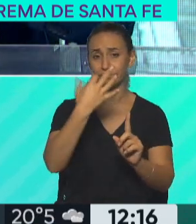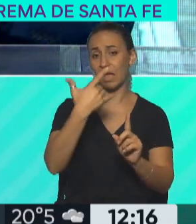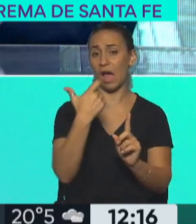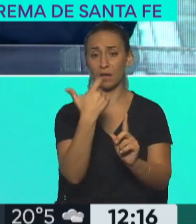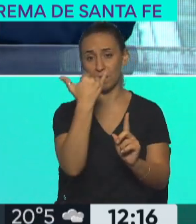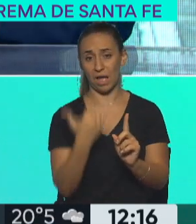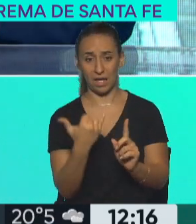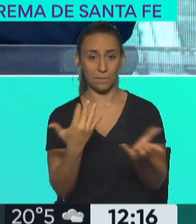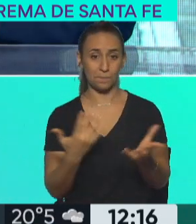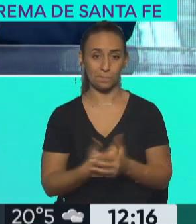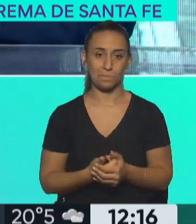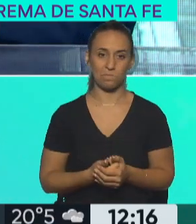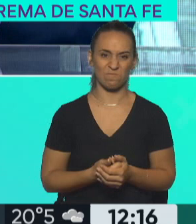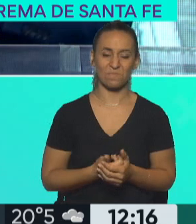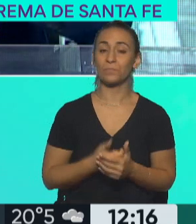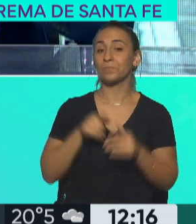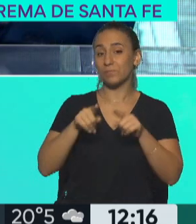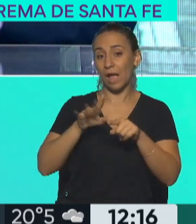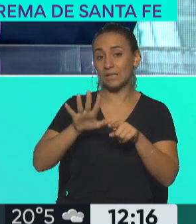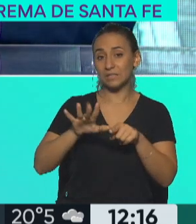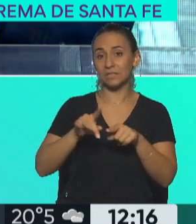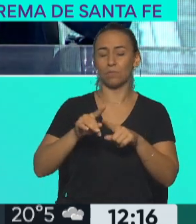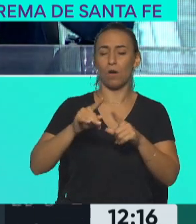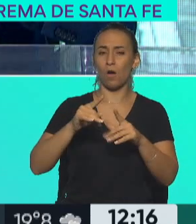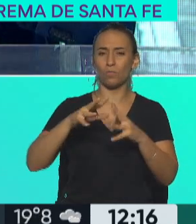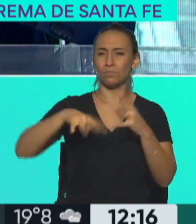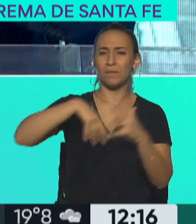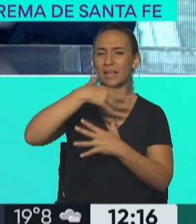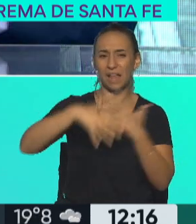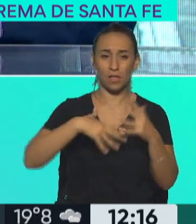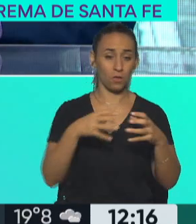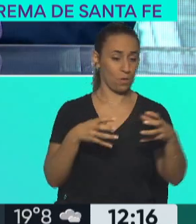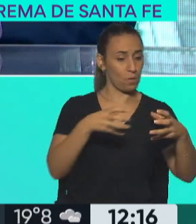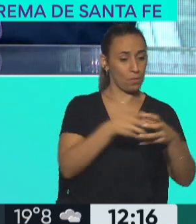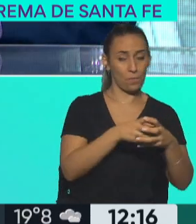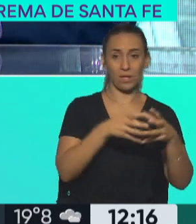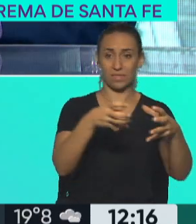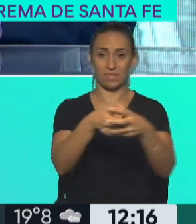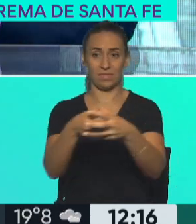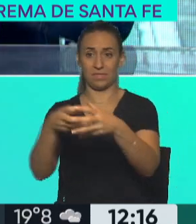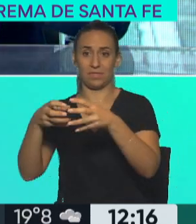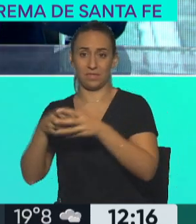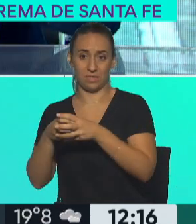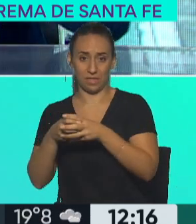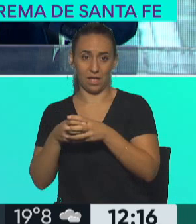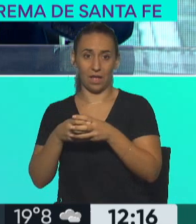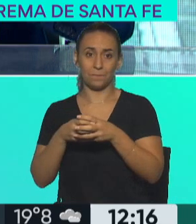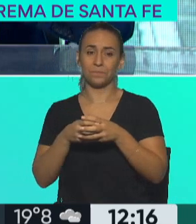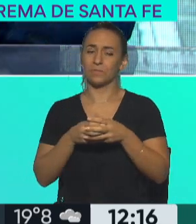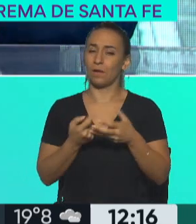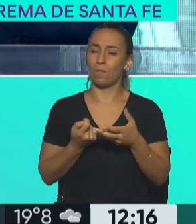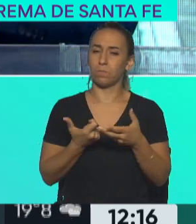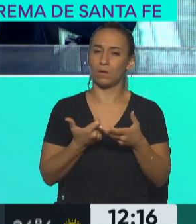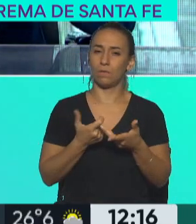ha generado una mezcla bastante explosiva, ¿no? Bandas que tienen mucha expertise en el despliegue de violencia